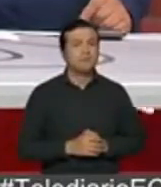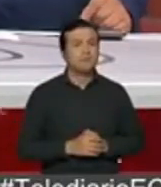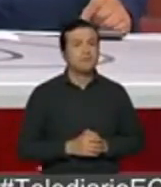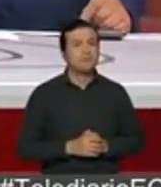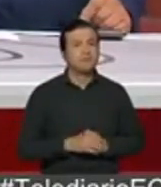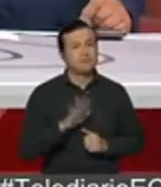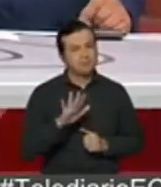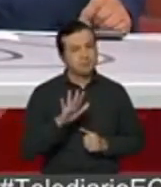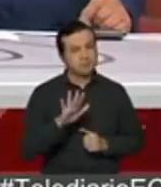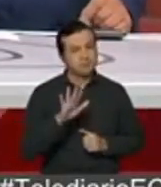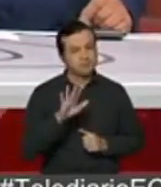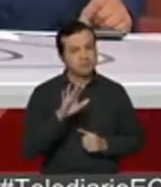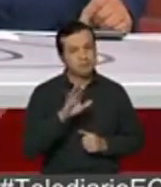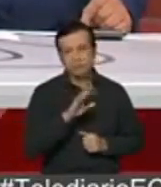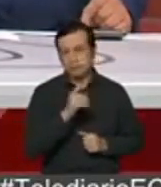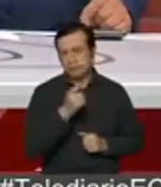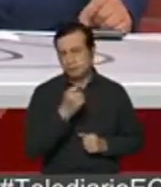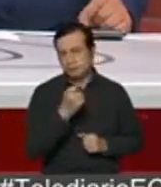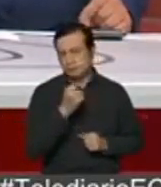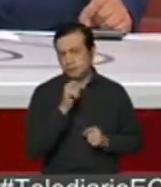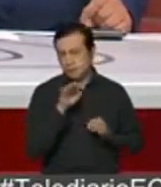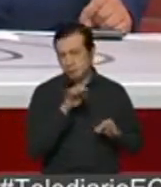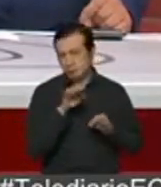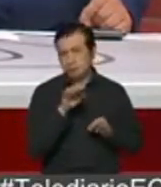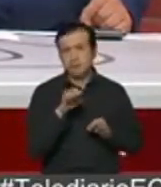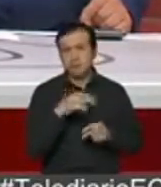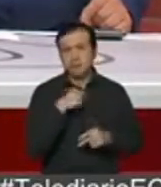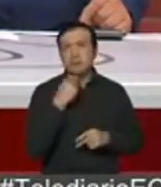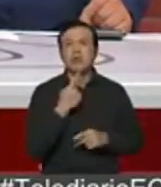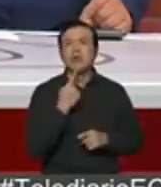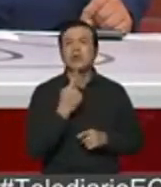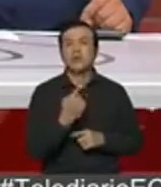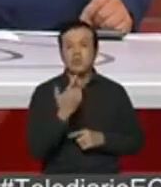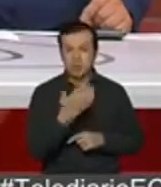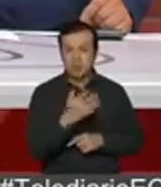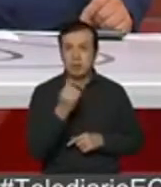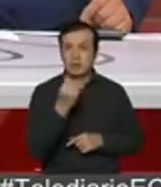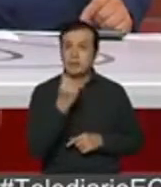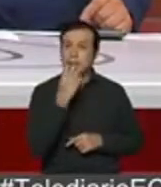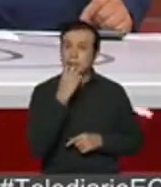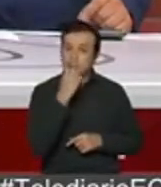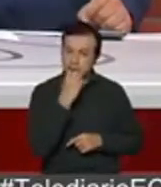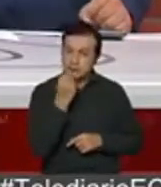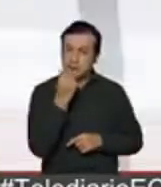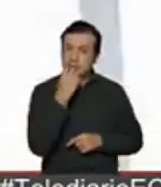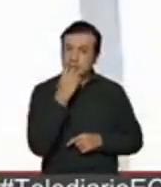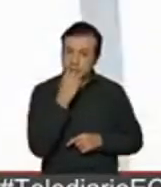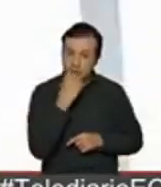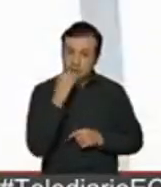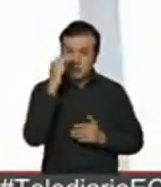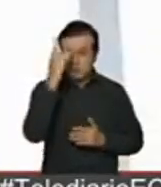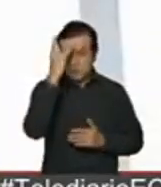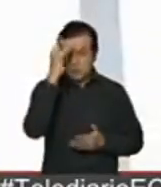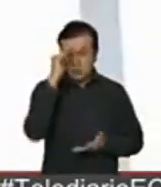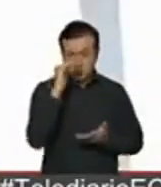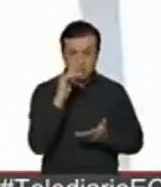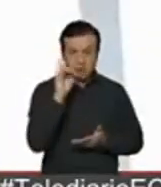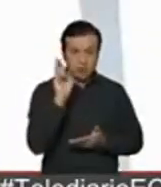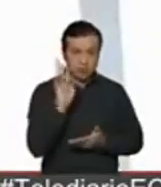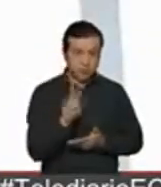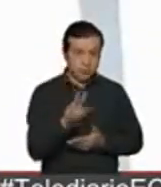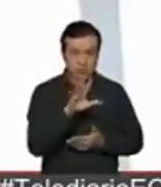ahí un par de comentarios pequeños, Fabricio, porque me expresé mal. A ver, el ahorro efectivamente en el monto nominal de la deuda es estos